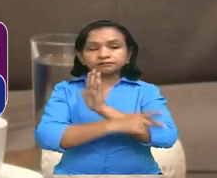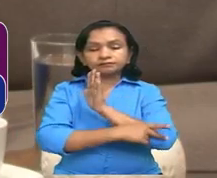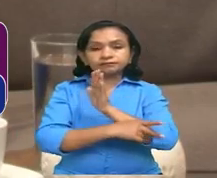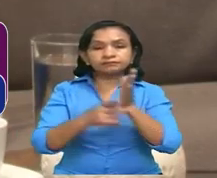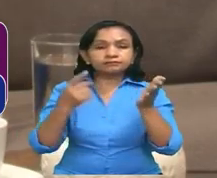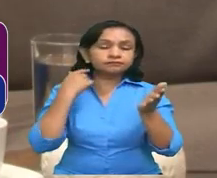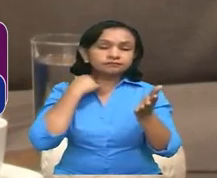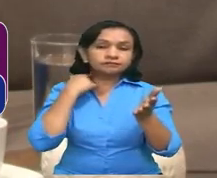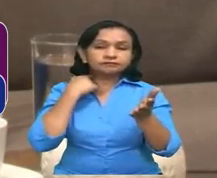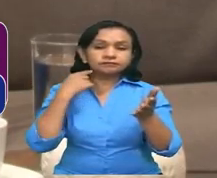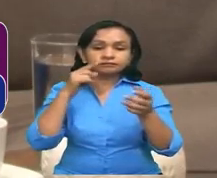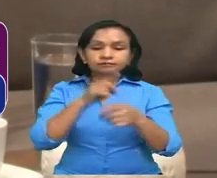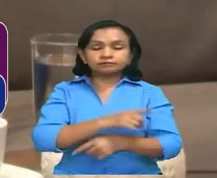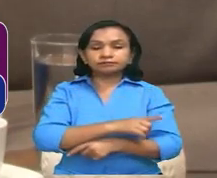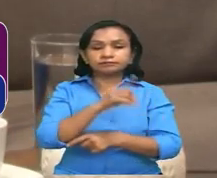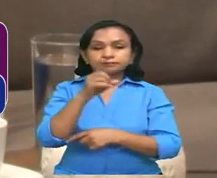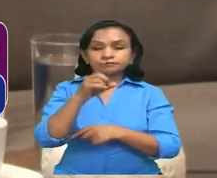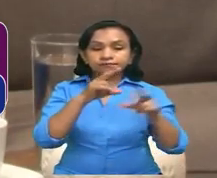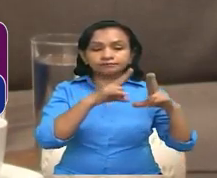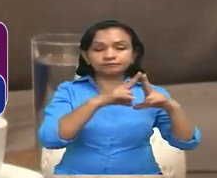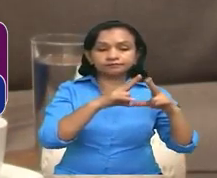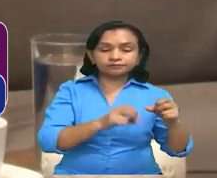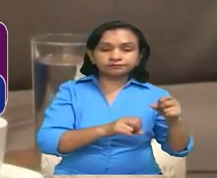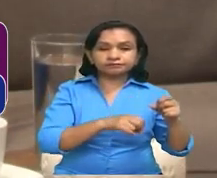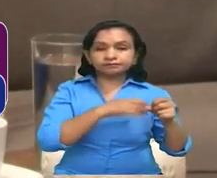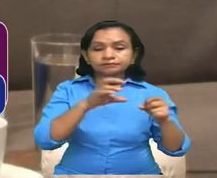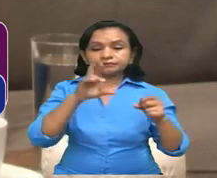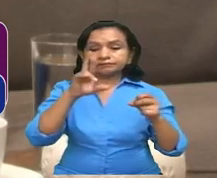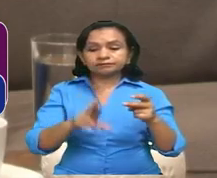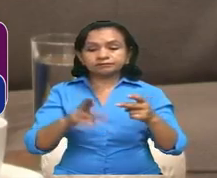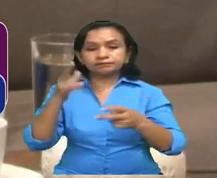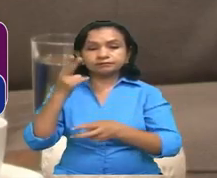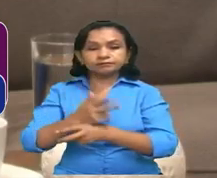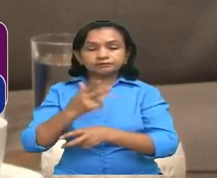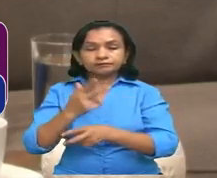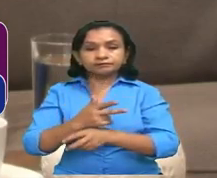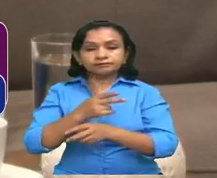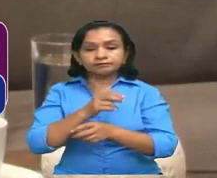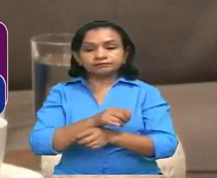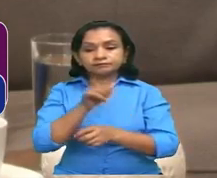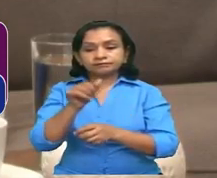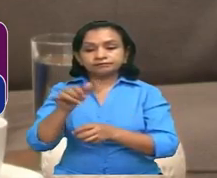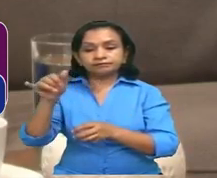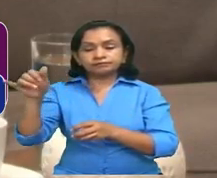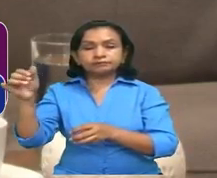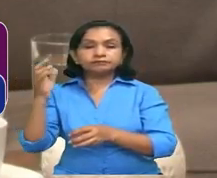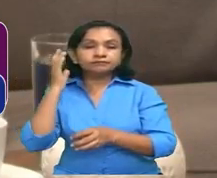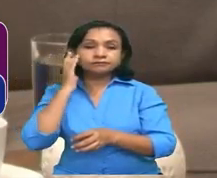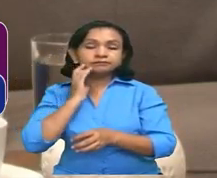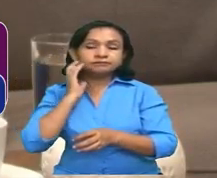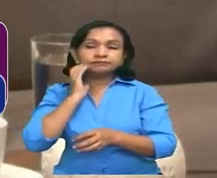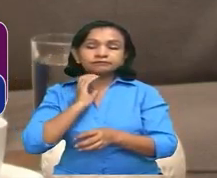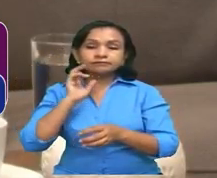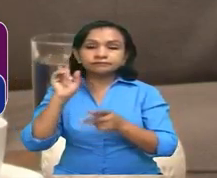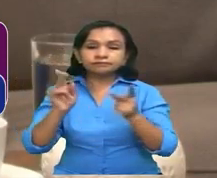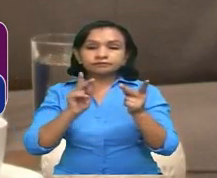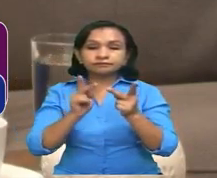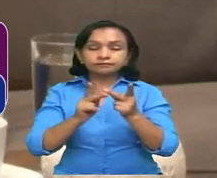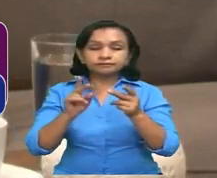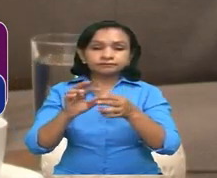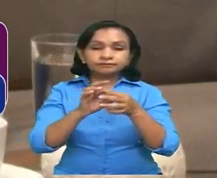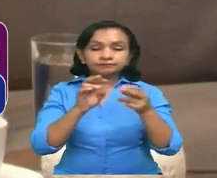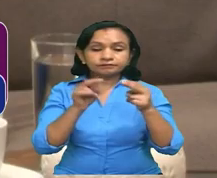vende de hecho como un multidestino, porque el turista que viene, por la facilidad que hay en términos de carretera, la corta distancia